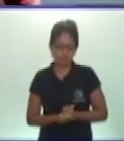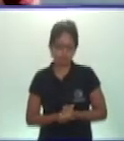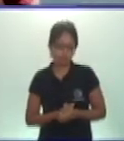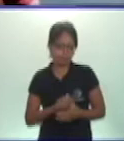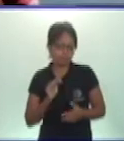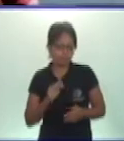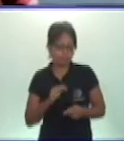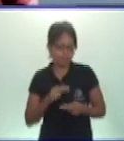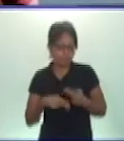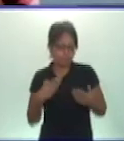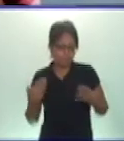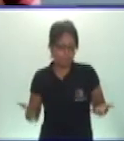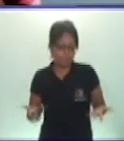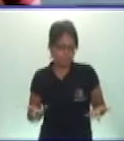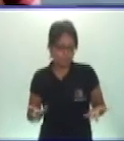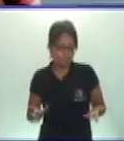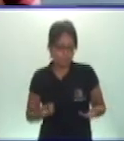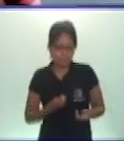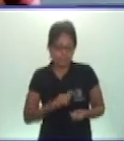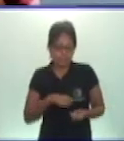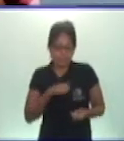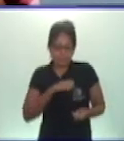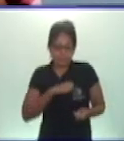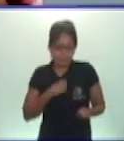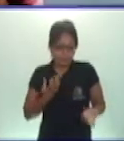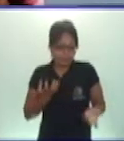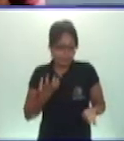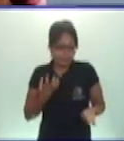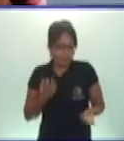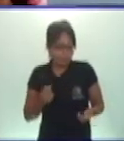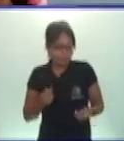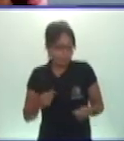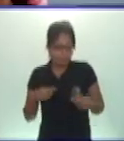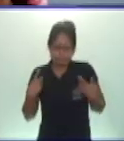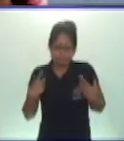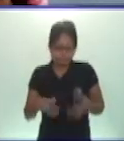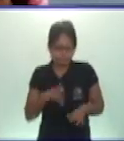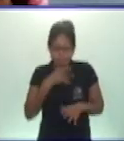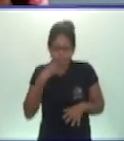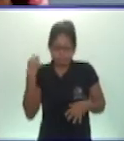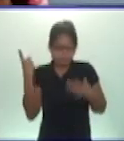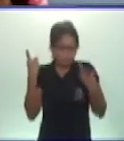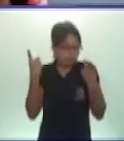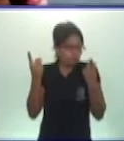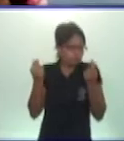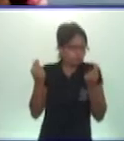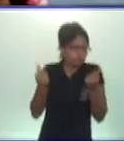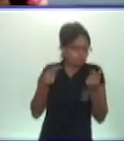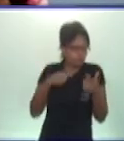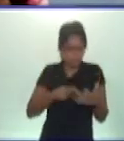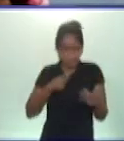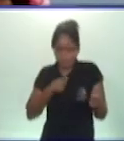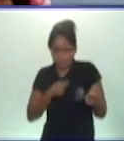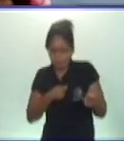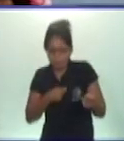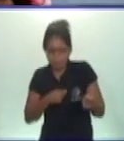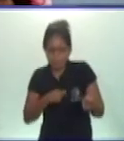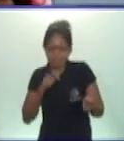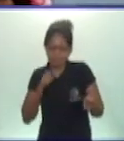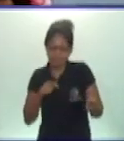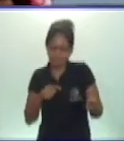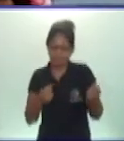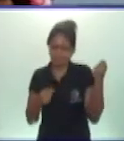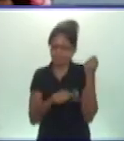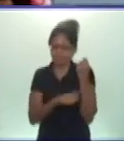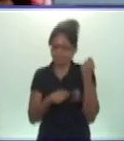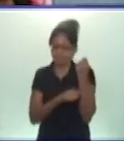que España perdiera grandes riquezas en estos ataques de corsarios. Era una época en que las potencias europeas no tenían marina propia,